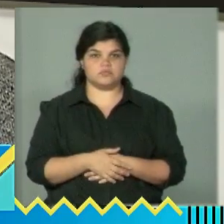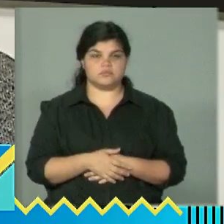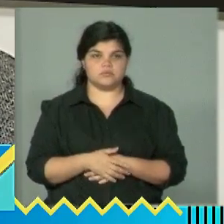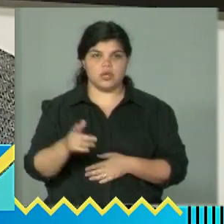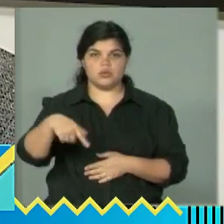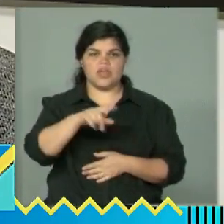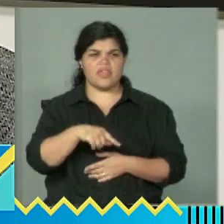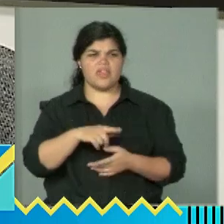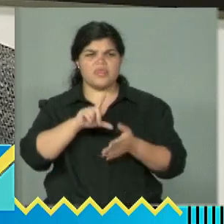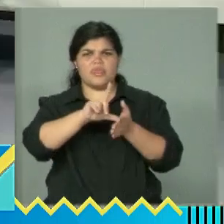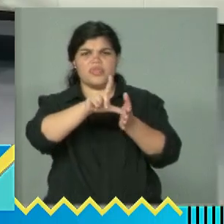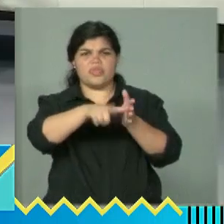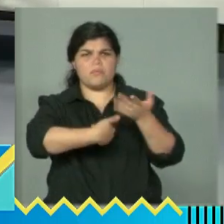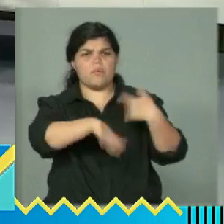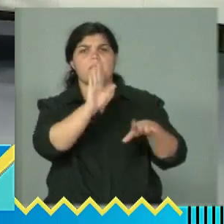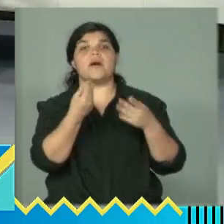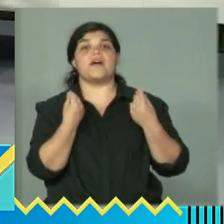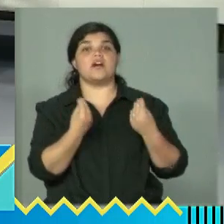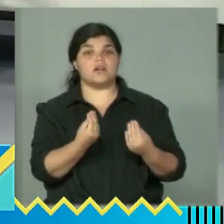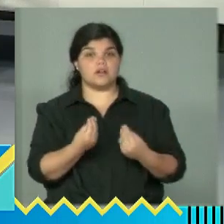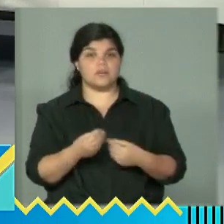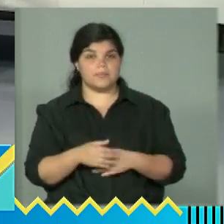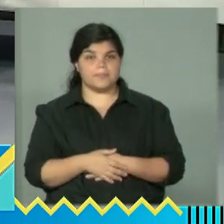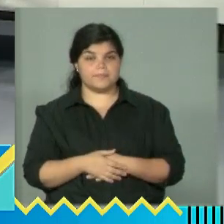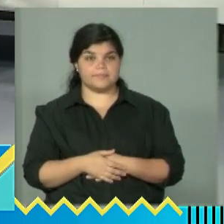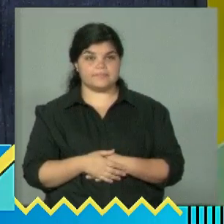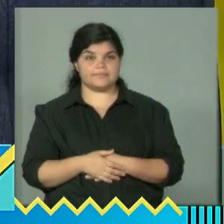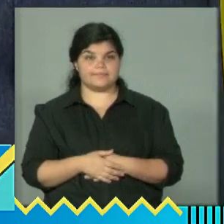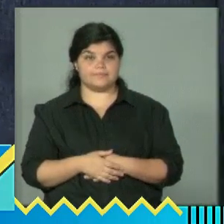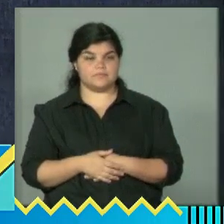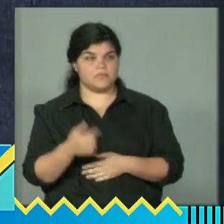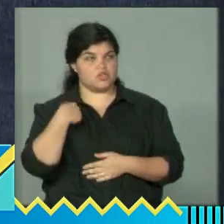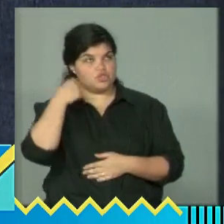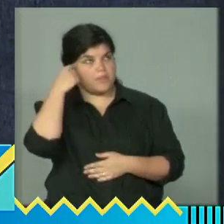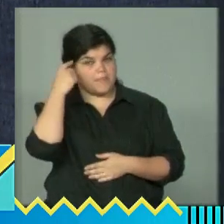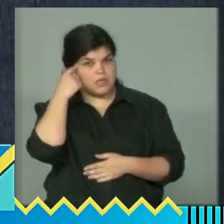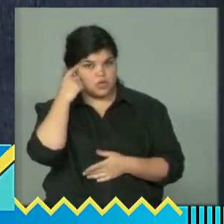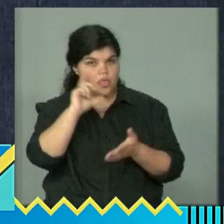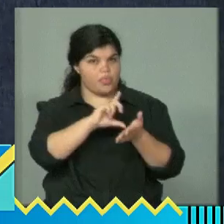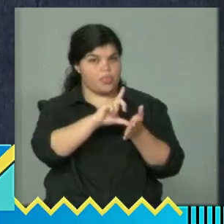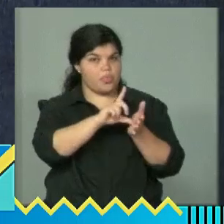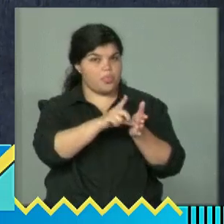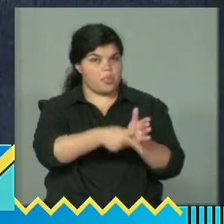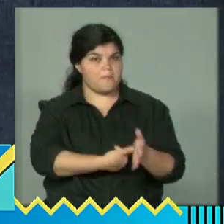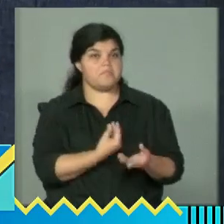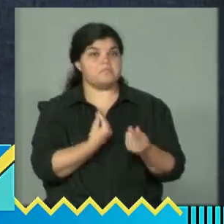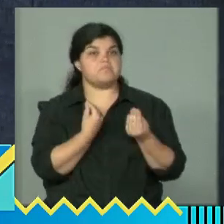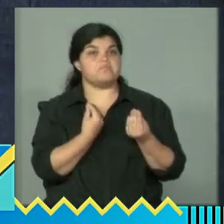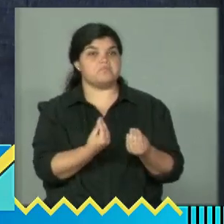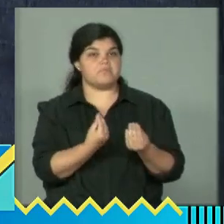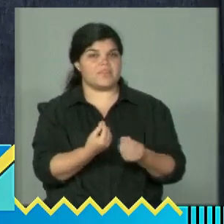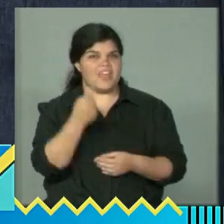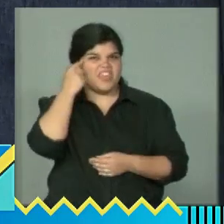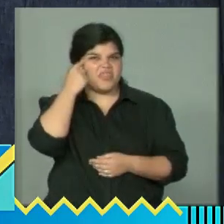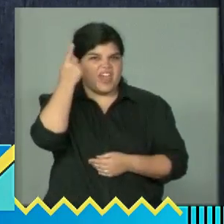se demoraron? ¿Qué? Bueno, nos demoramos, yo creería que nos demoramos más en tener esa